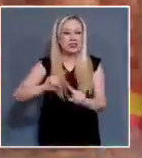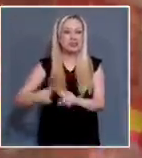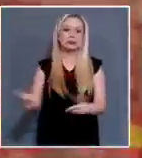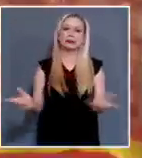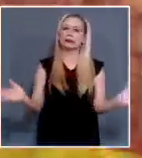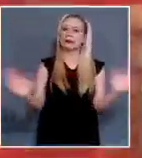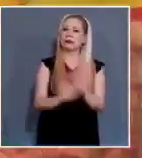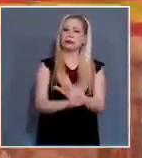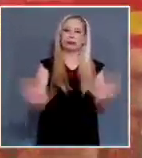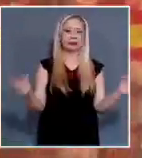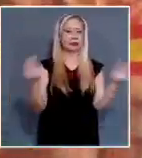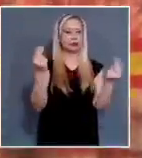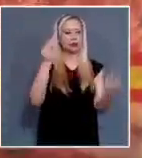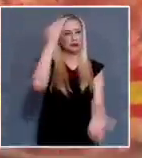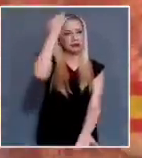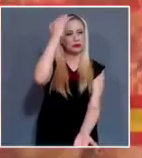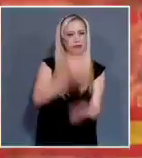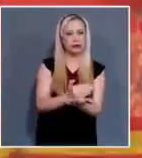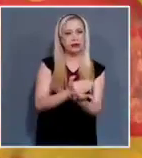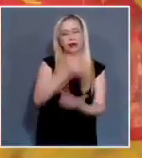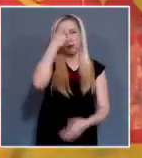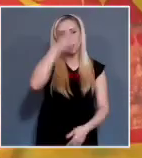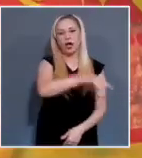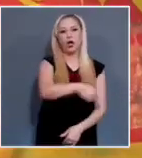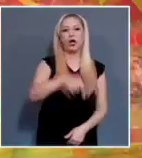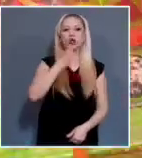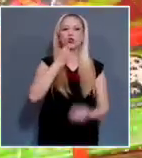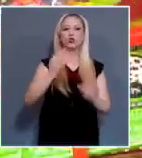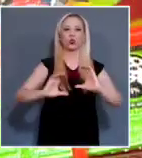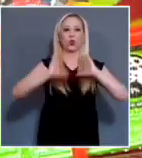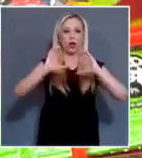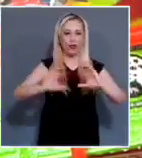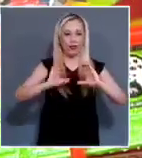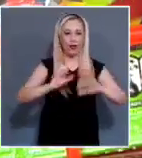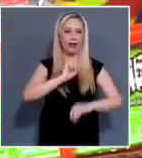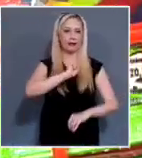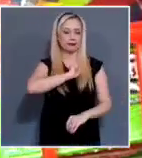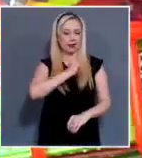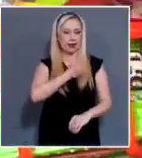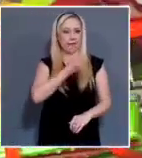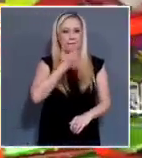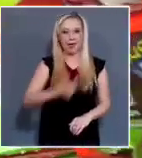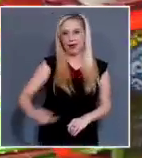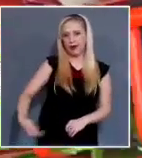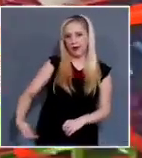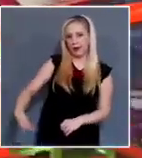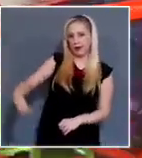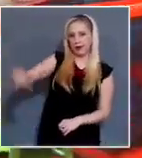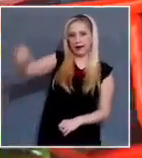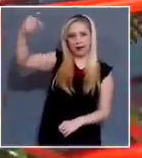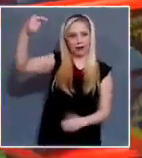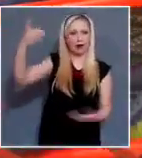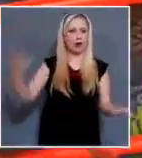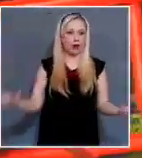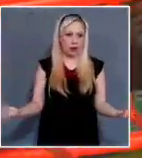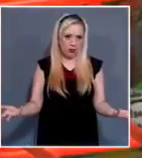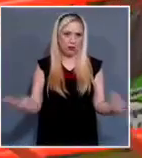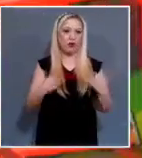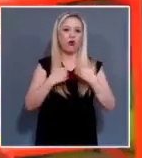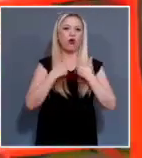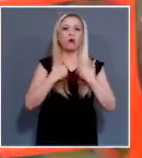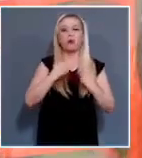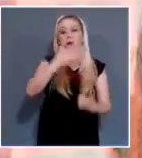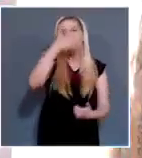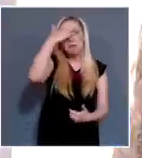publicitando y fomentando el consumo de sus productos dañinos para la salud entre niñas, niños y adolescentes, práctica que fue